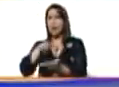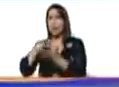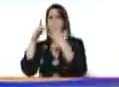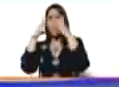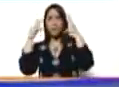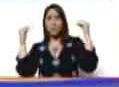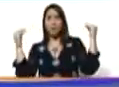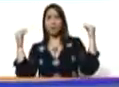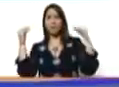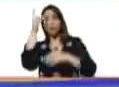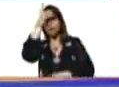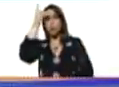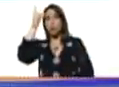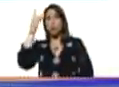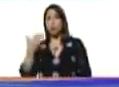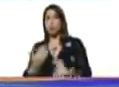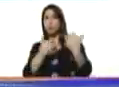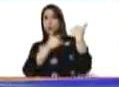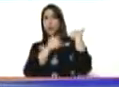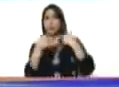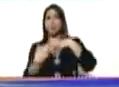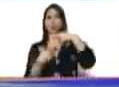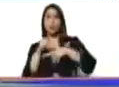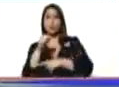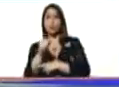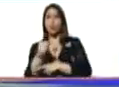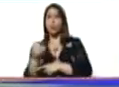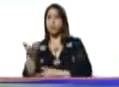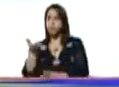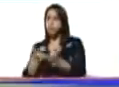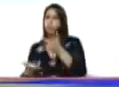el responsable por parte de la revolución de las relaciones con Vietnam.